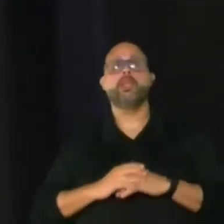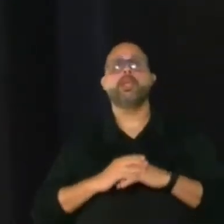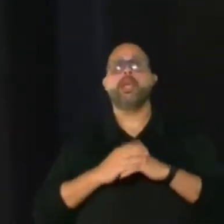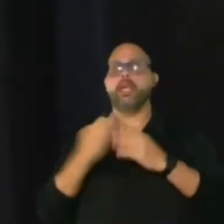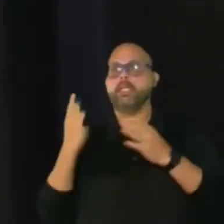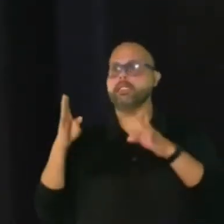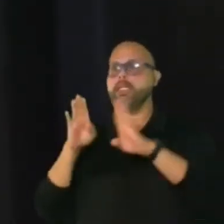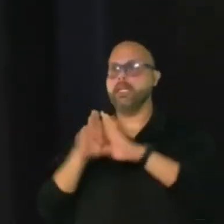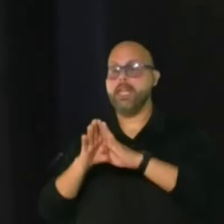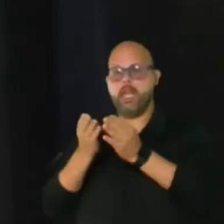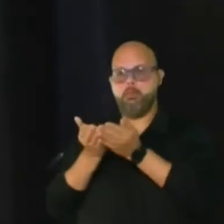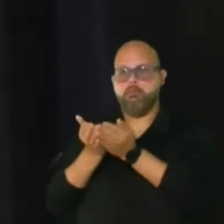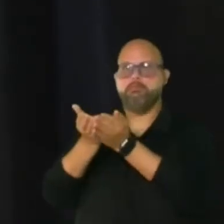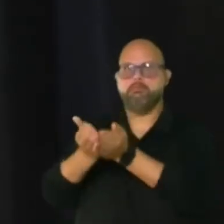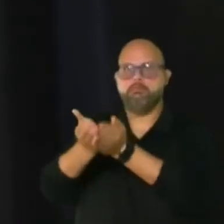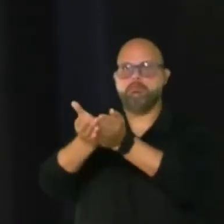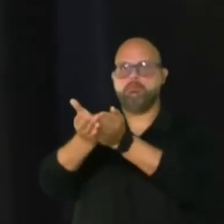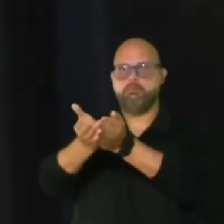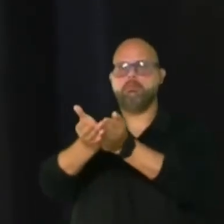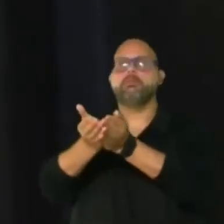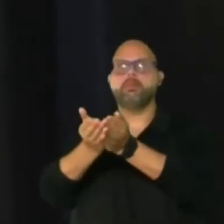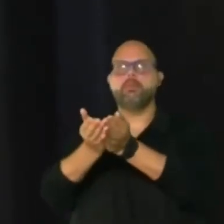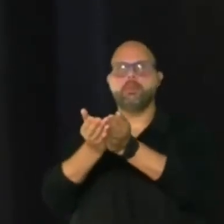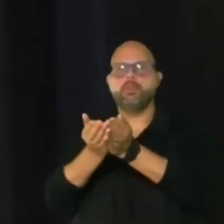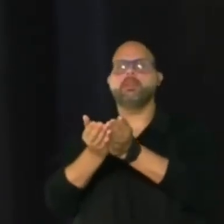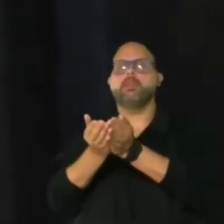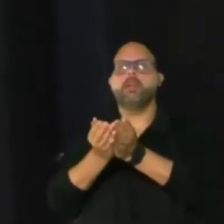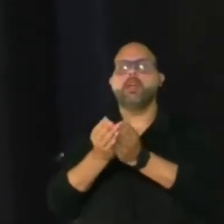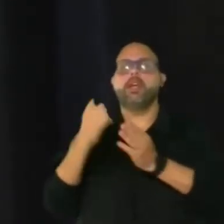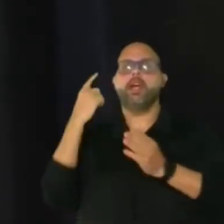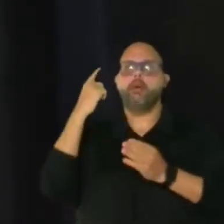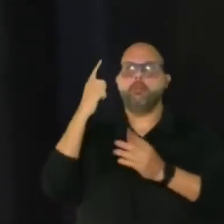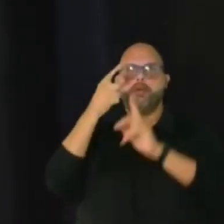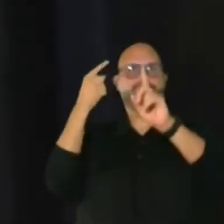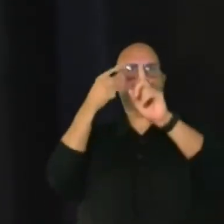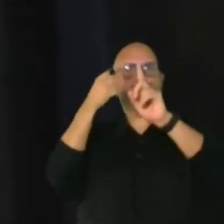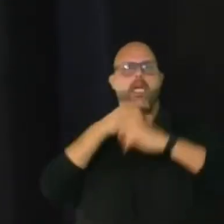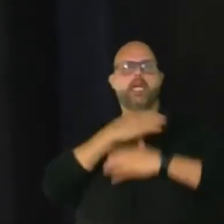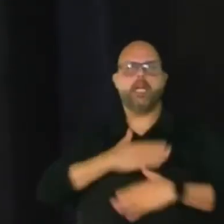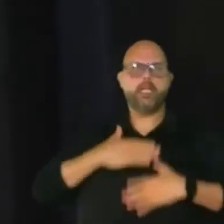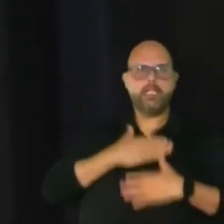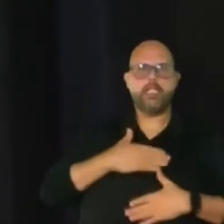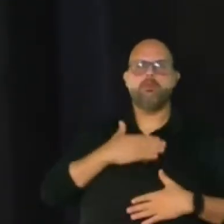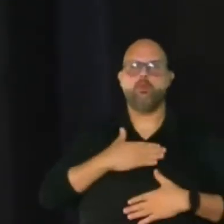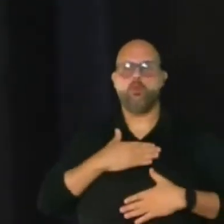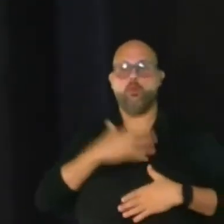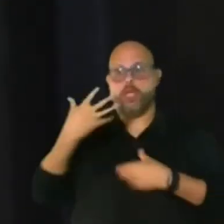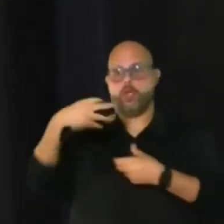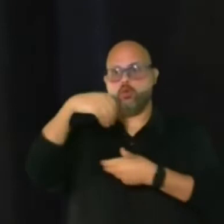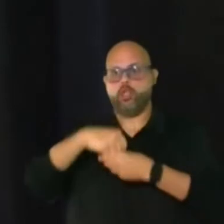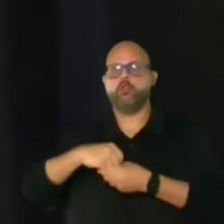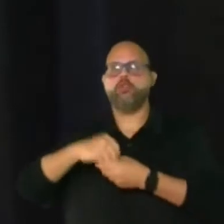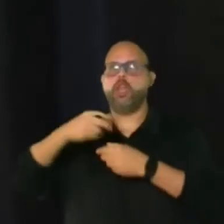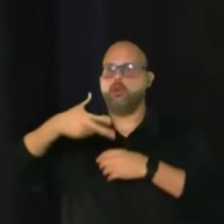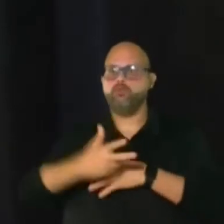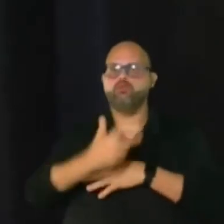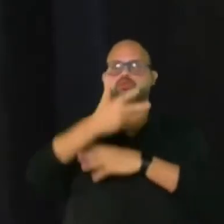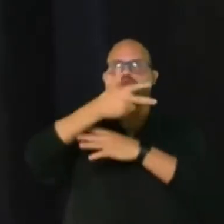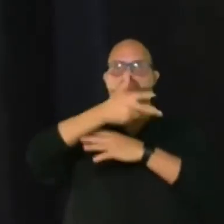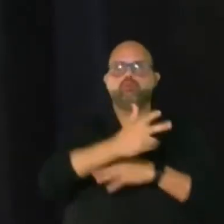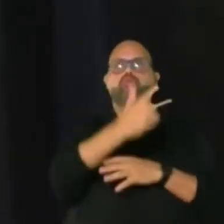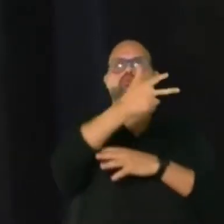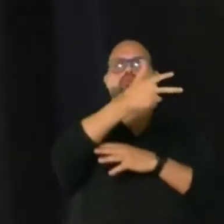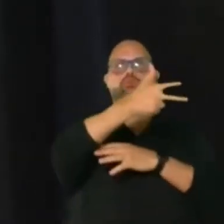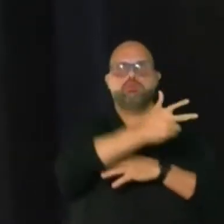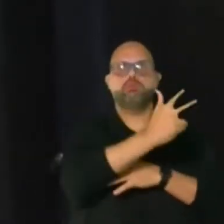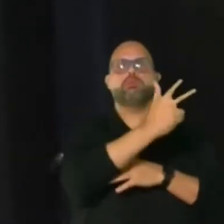botes y embarcaciones para fines recreativos, incluyendo las motoras acuáticas. Se autoriza al